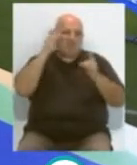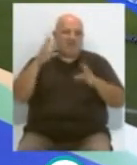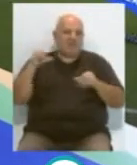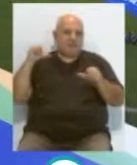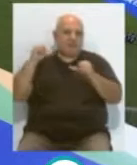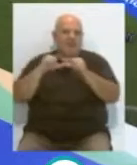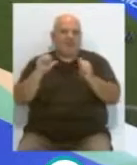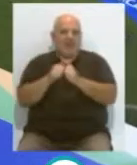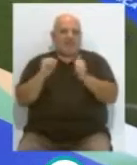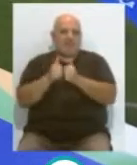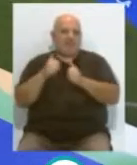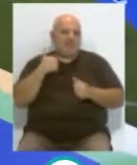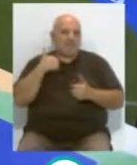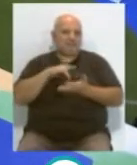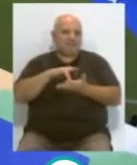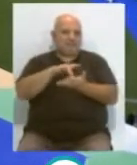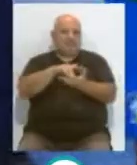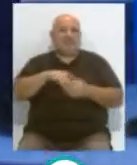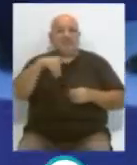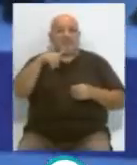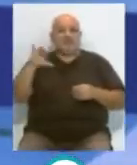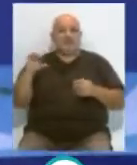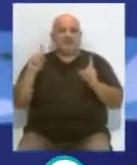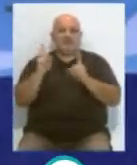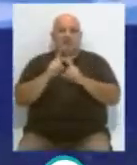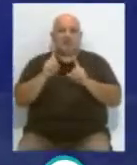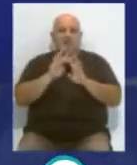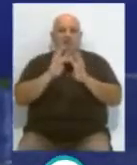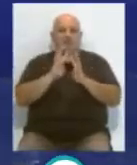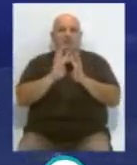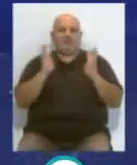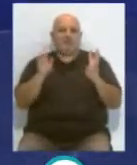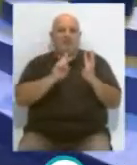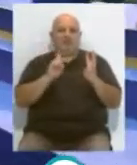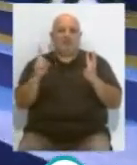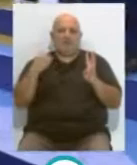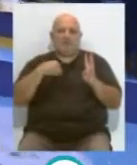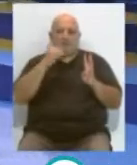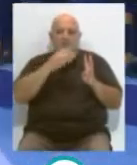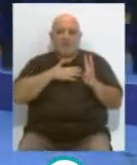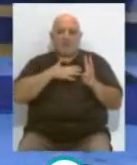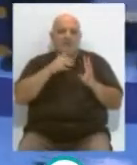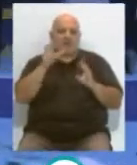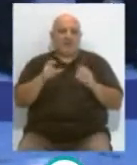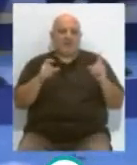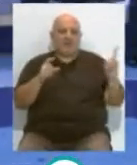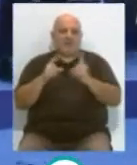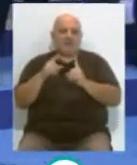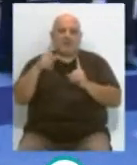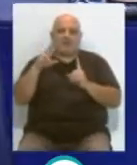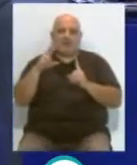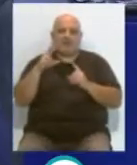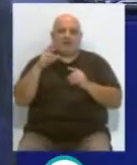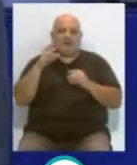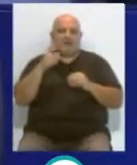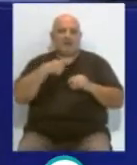tantas finales perdidas, ¿no? Claro, Messi se puso al lado de todos los compañeros, de la misma humildad. Ahí vimos a Neymar, que ese